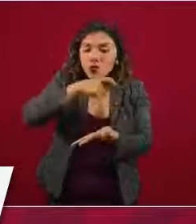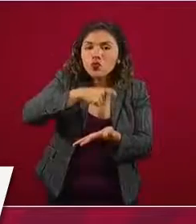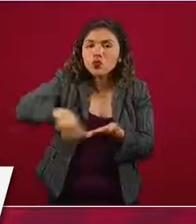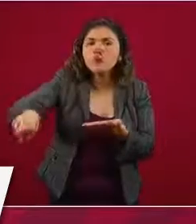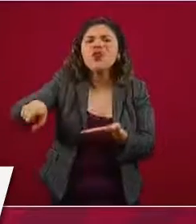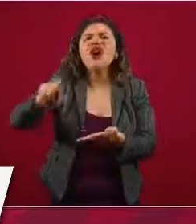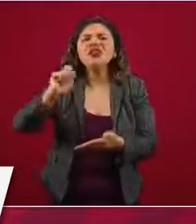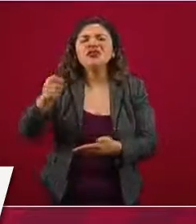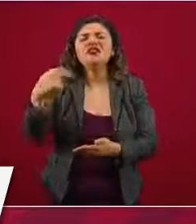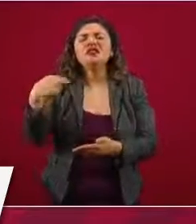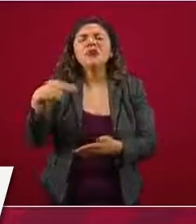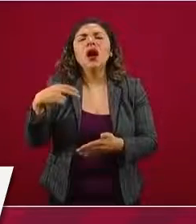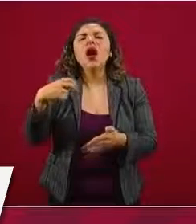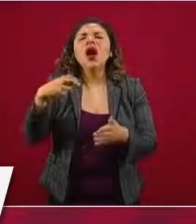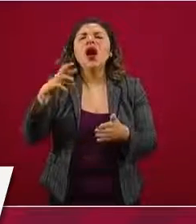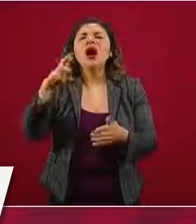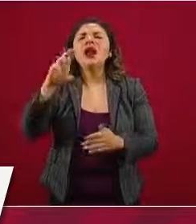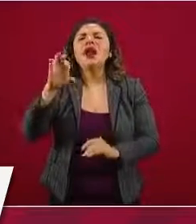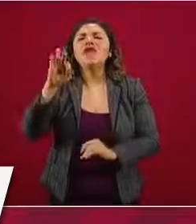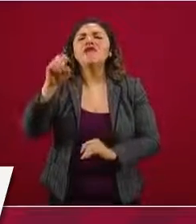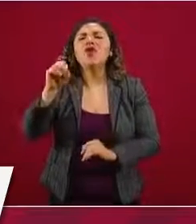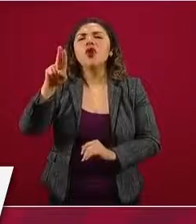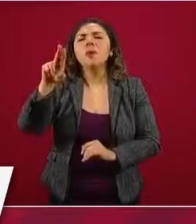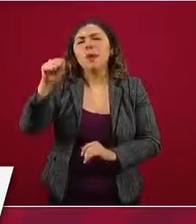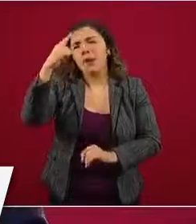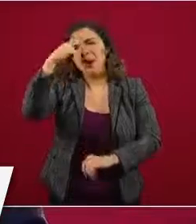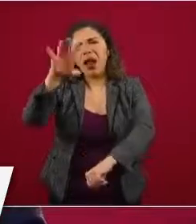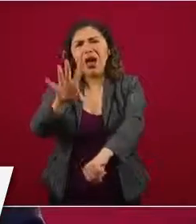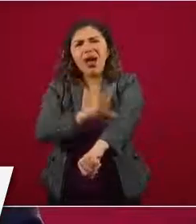la llamada reforma energética,